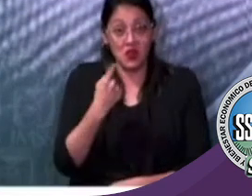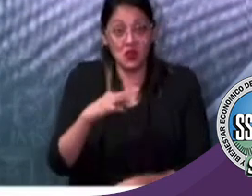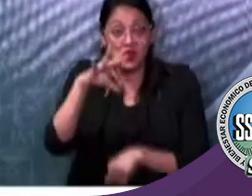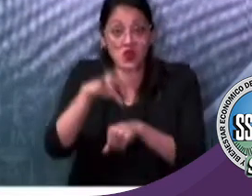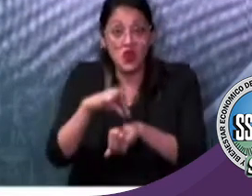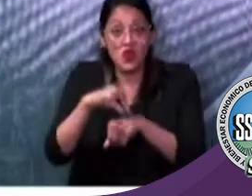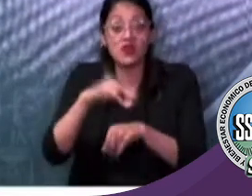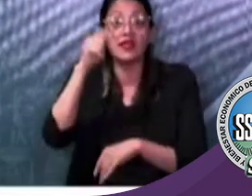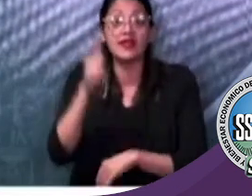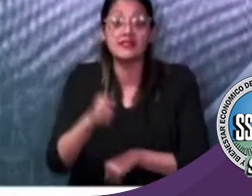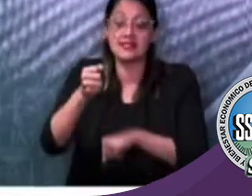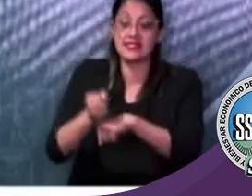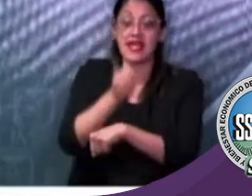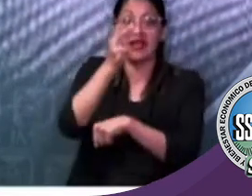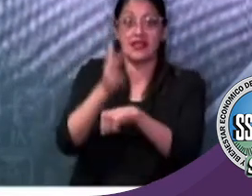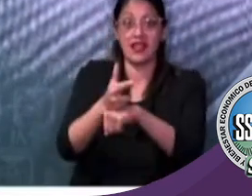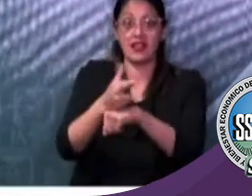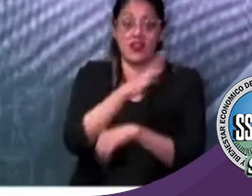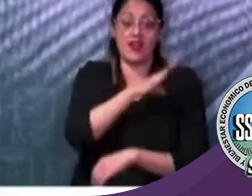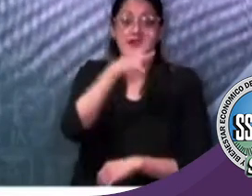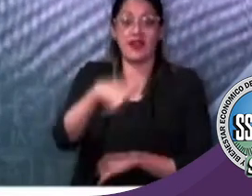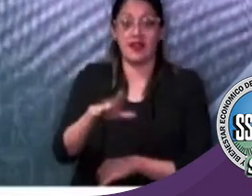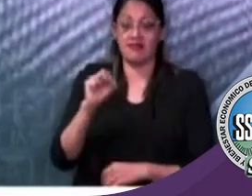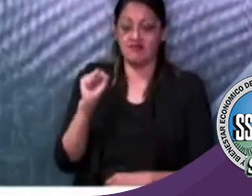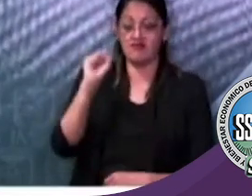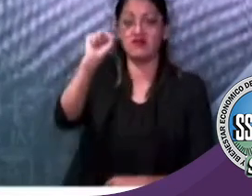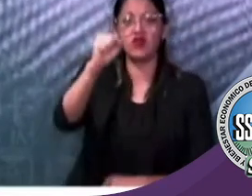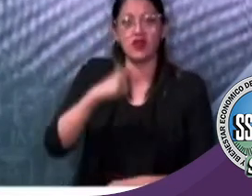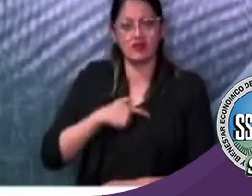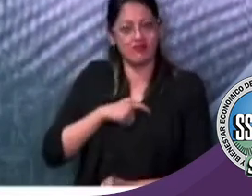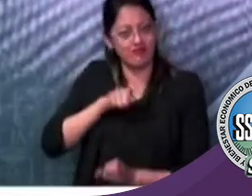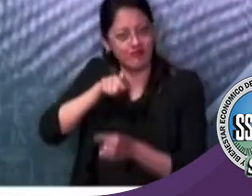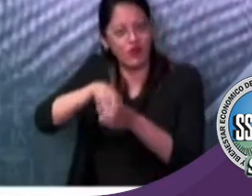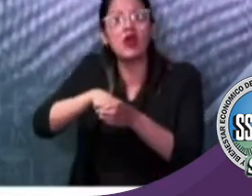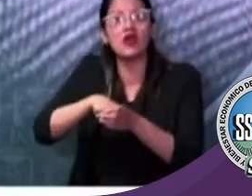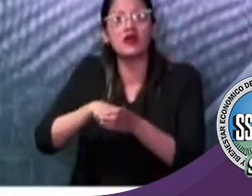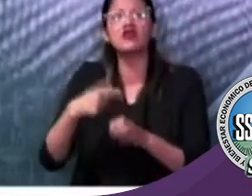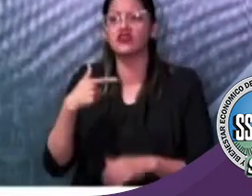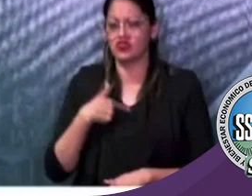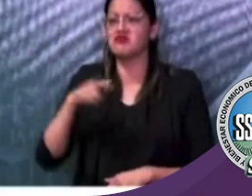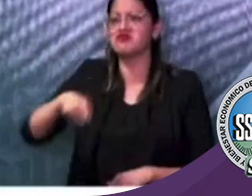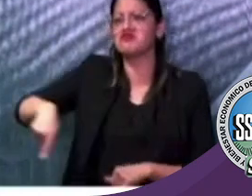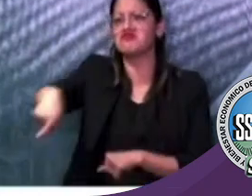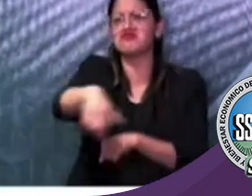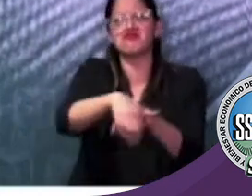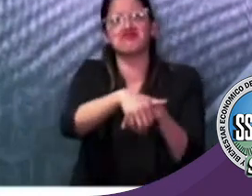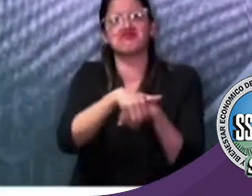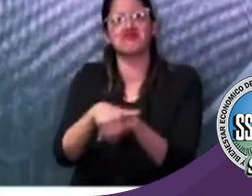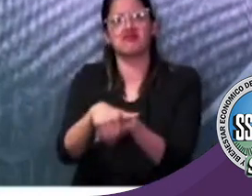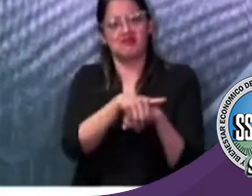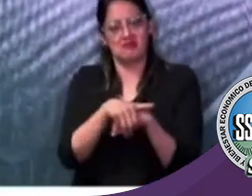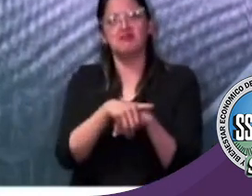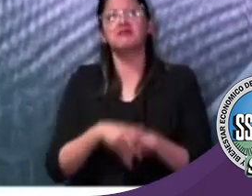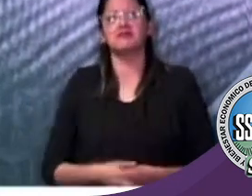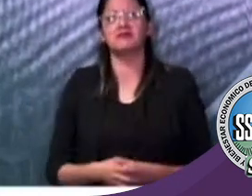el secretario general de su sindicato. Soy un aliado de todas y todos ustedes.